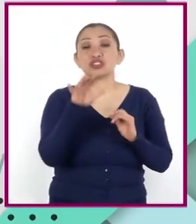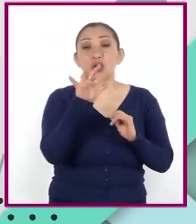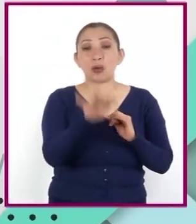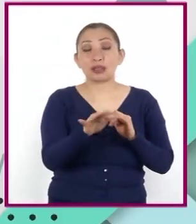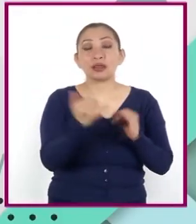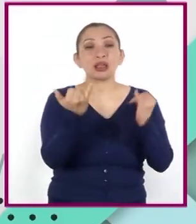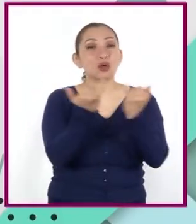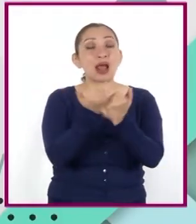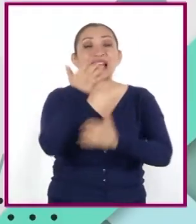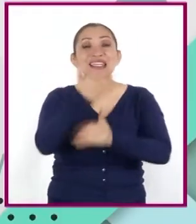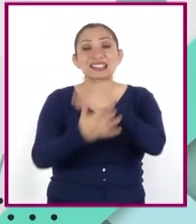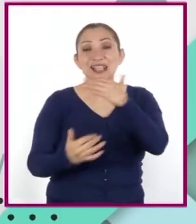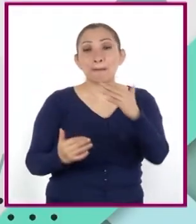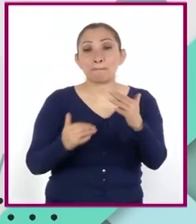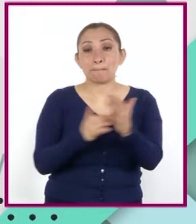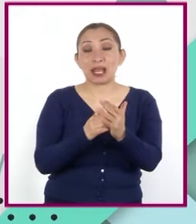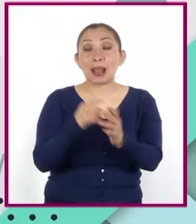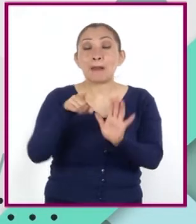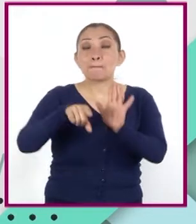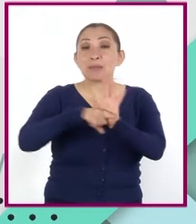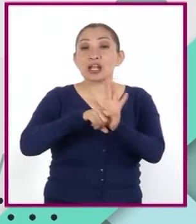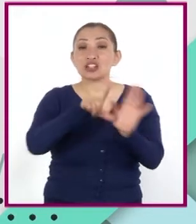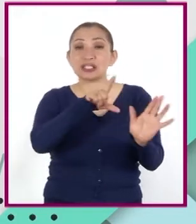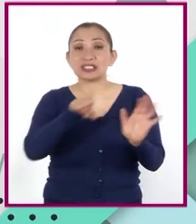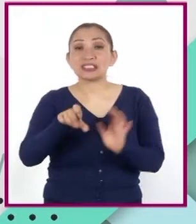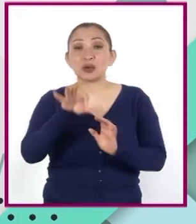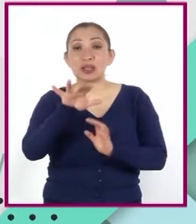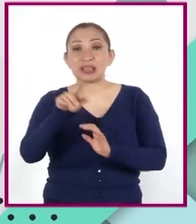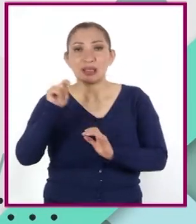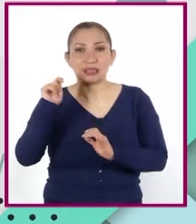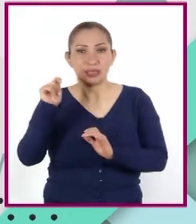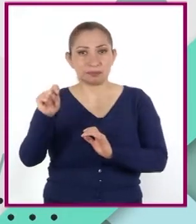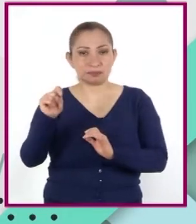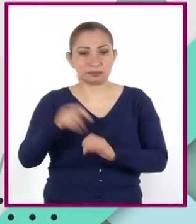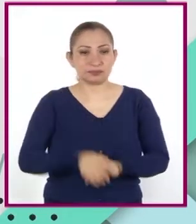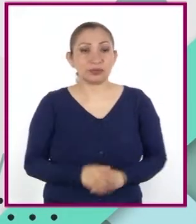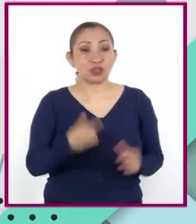2.250 es igual a 15.000 menos 750t.